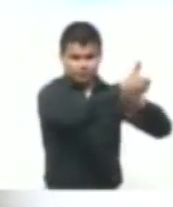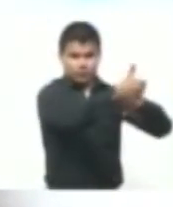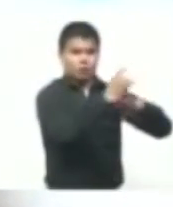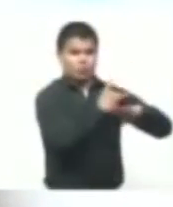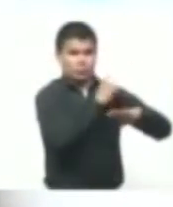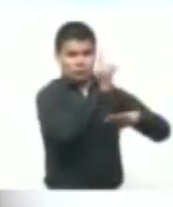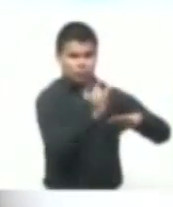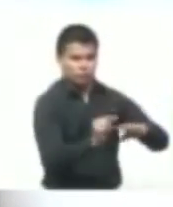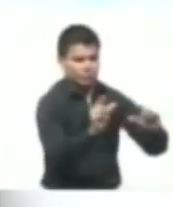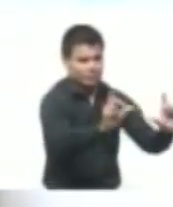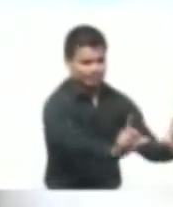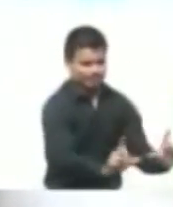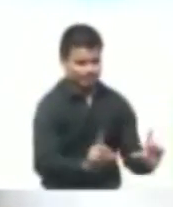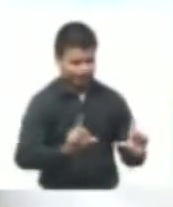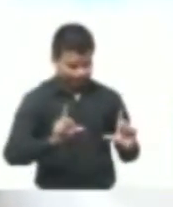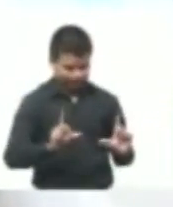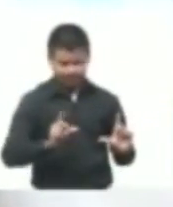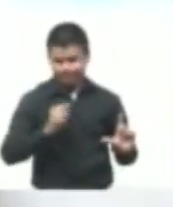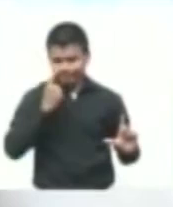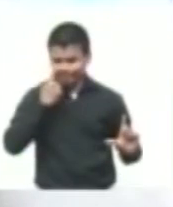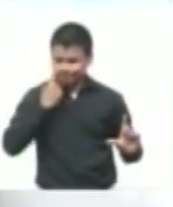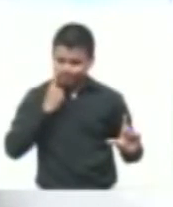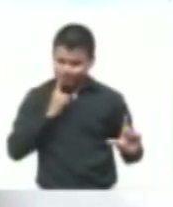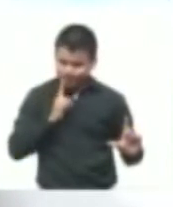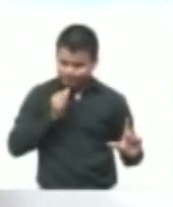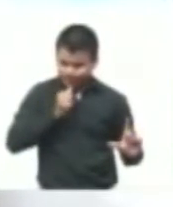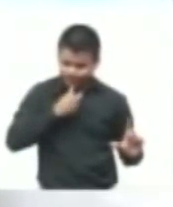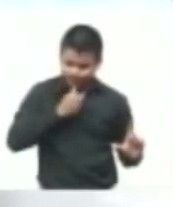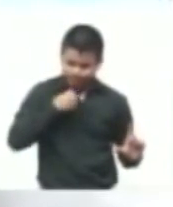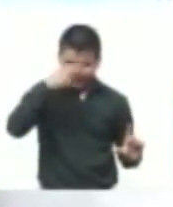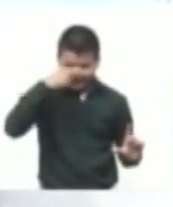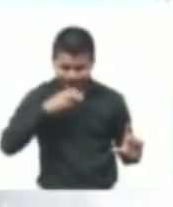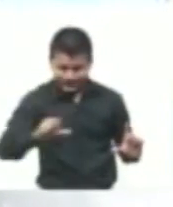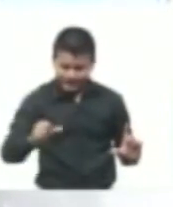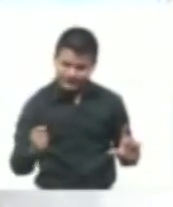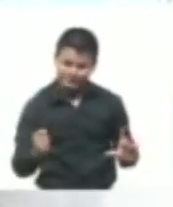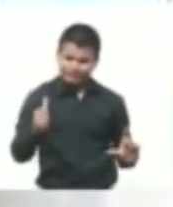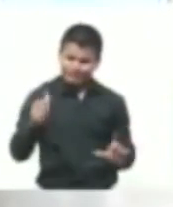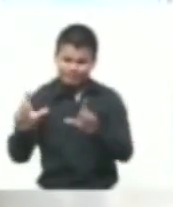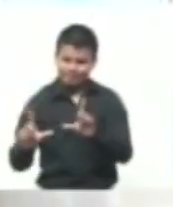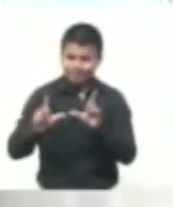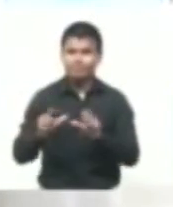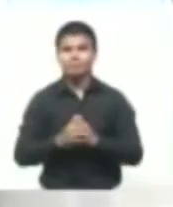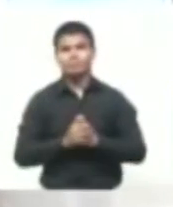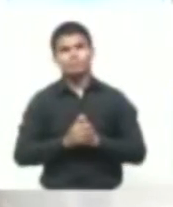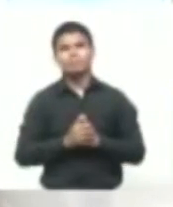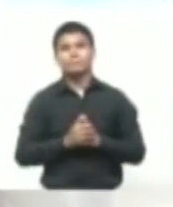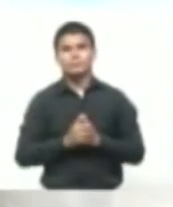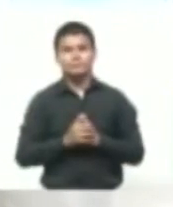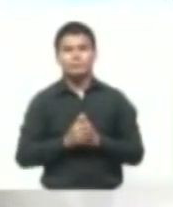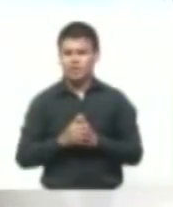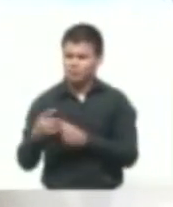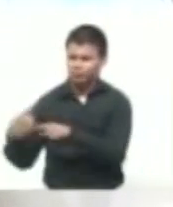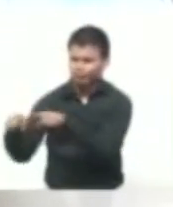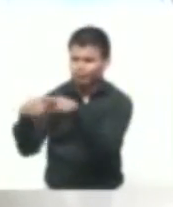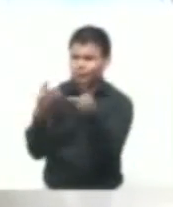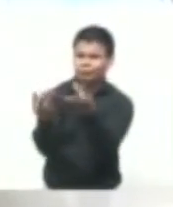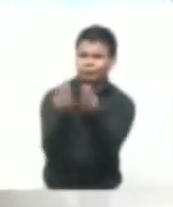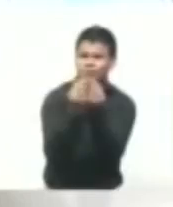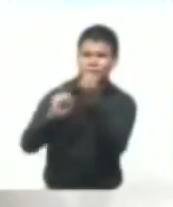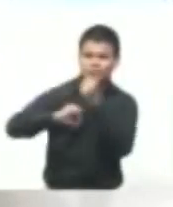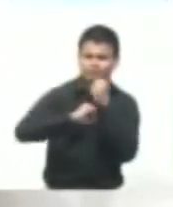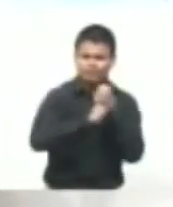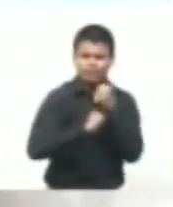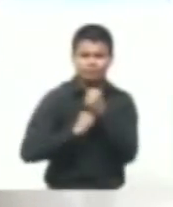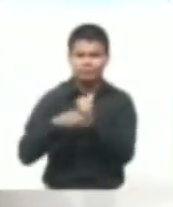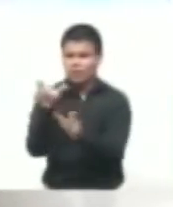miércoles de ceniza y se ofició en su nombre. Estuvo con mucha gente, principalmente de los